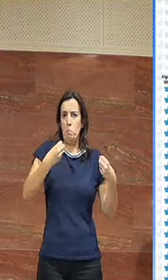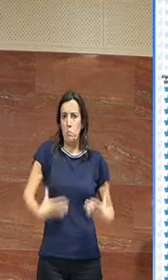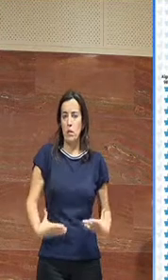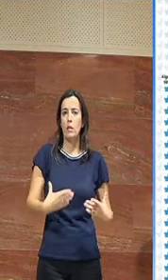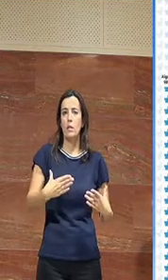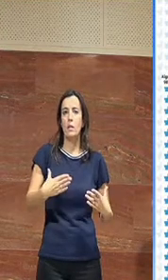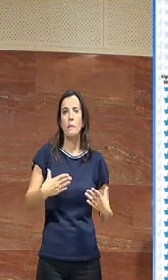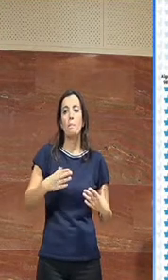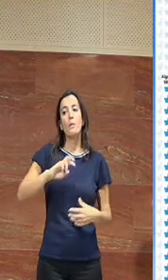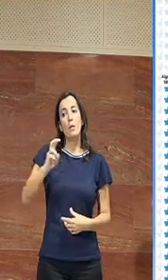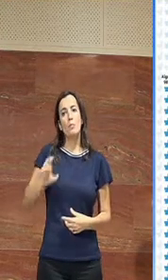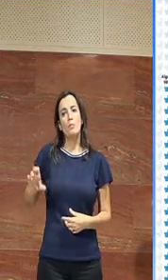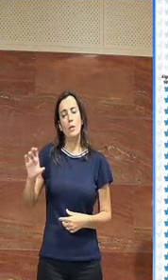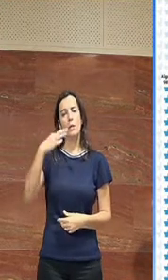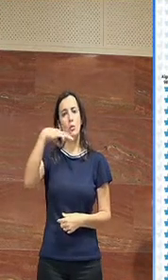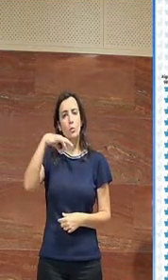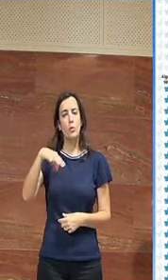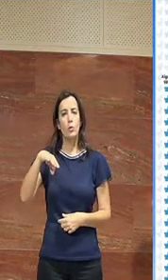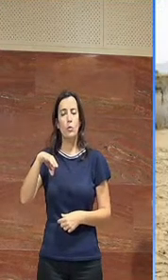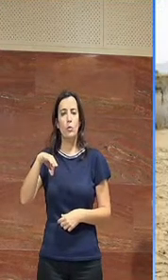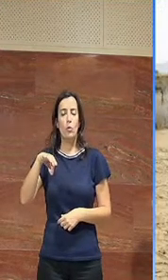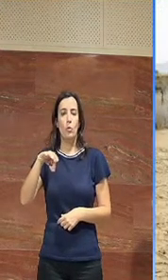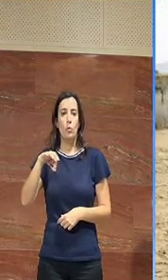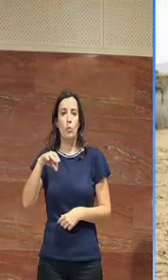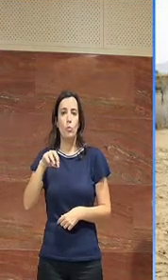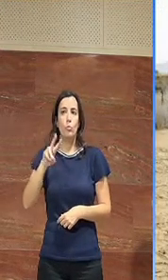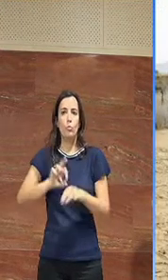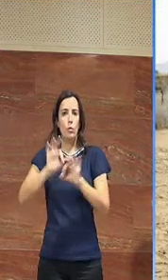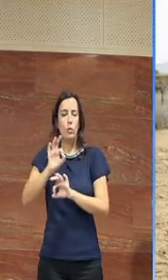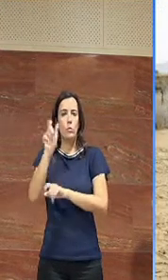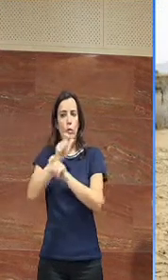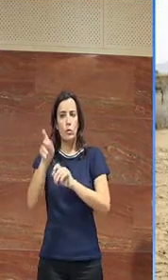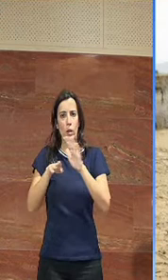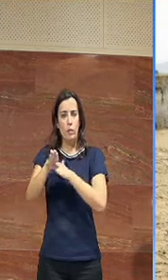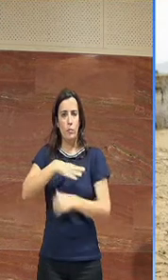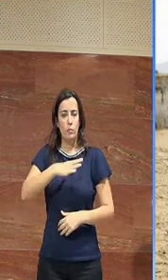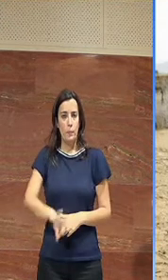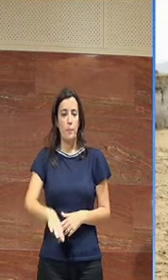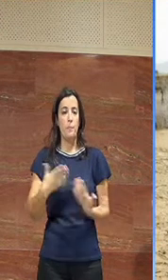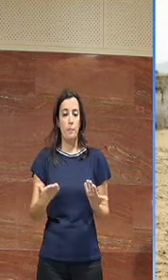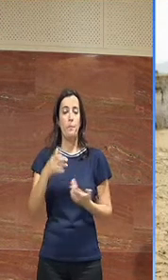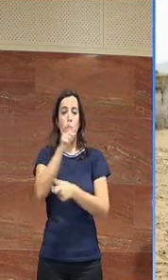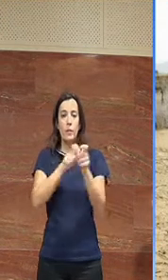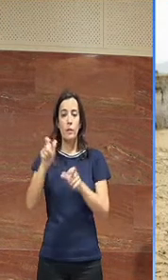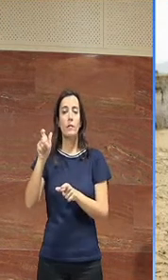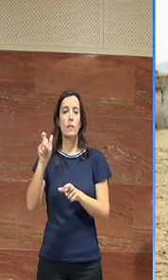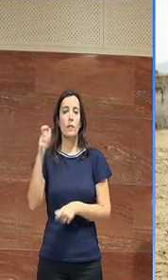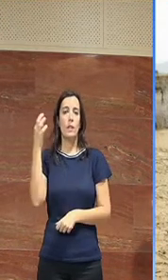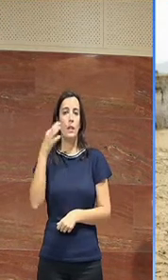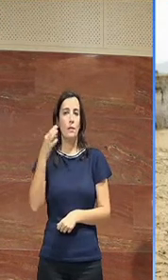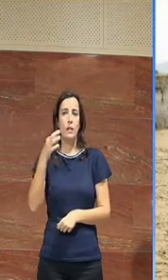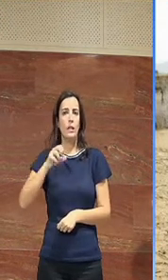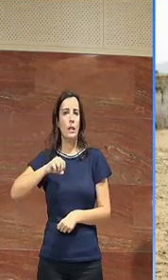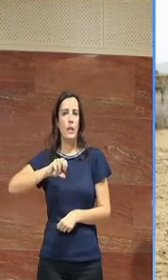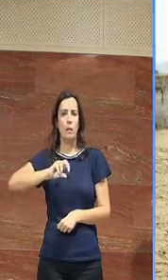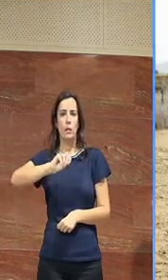a países que tan solo el 29% de la población tiene acceso a él. Por eso hay personas que tienen que hacer un kilómetro a lo